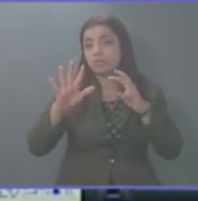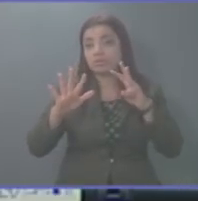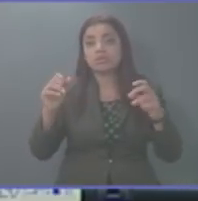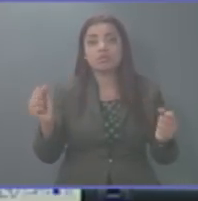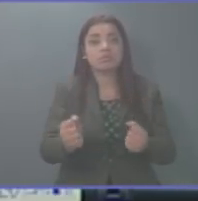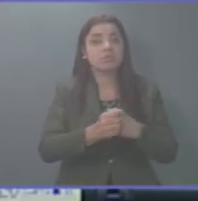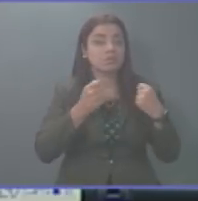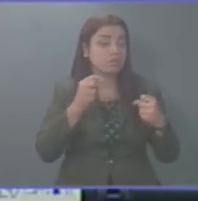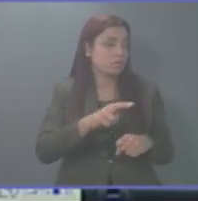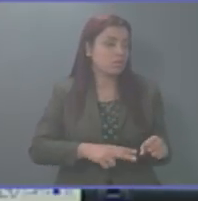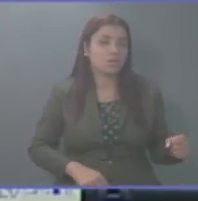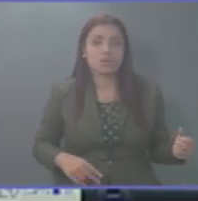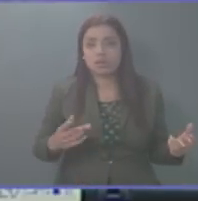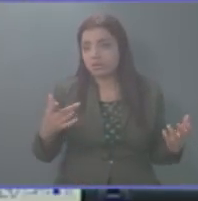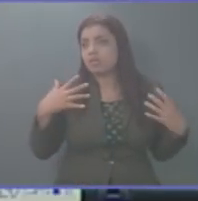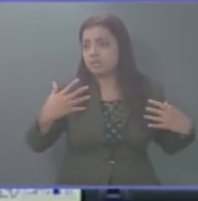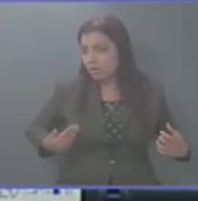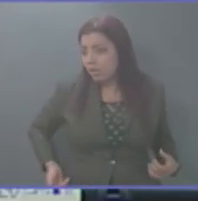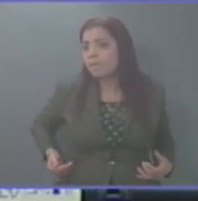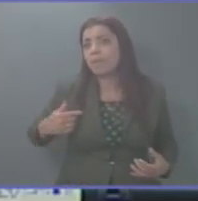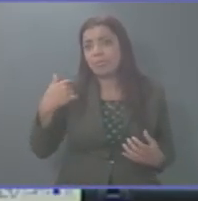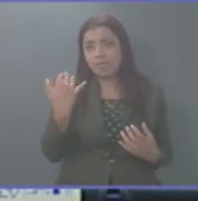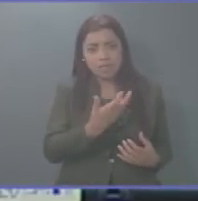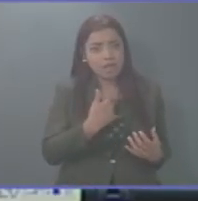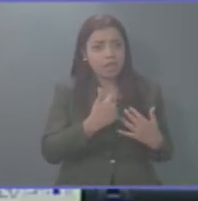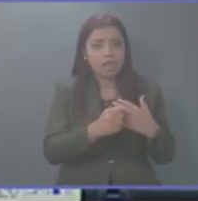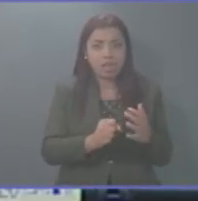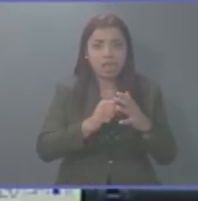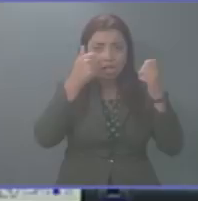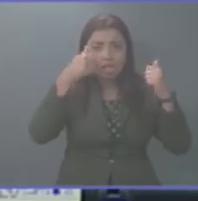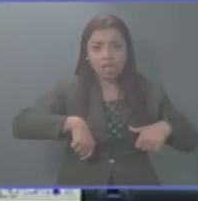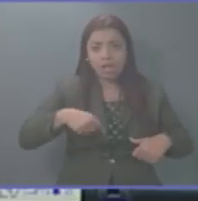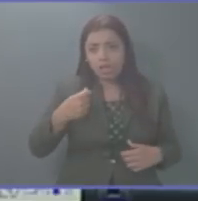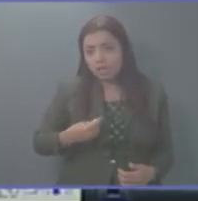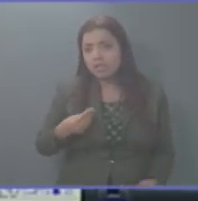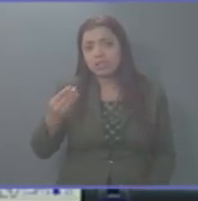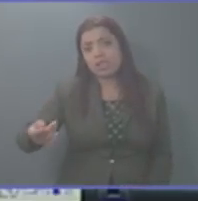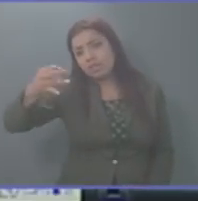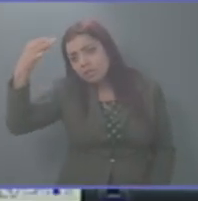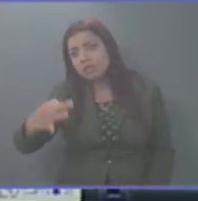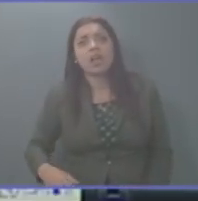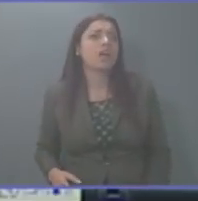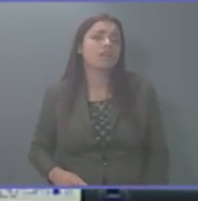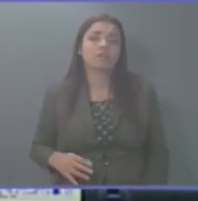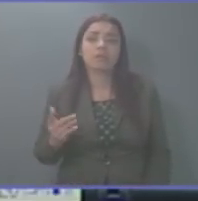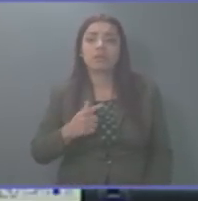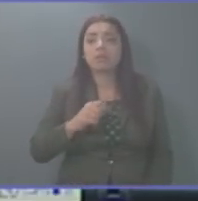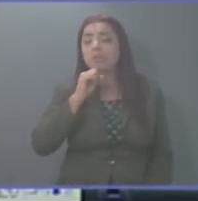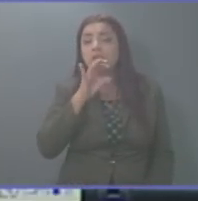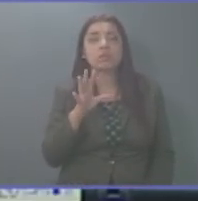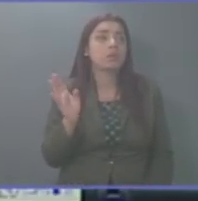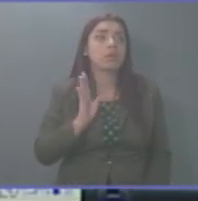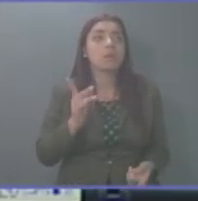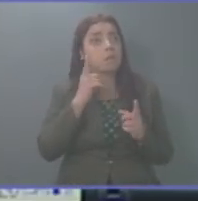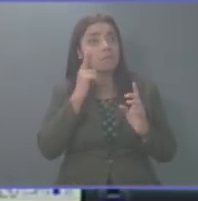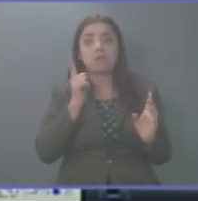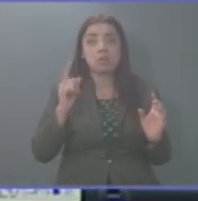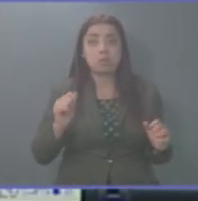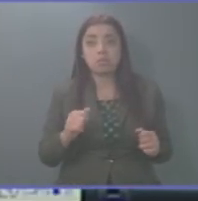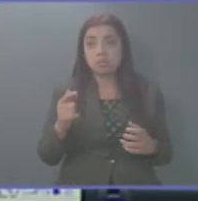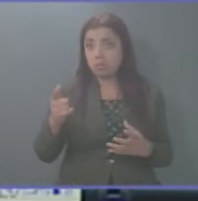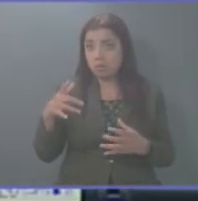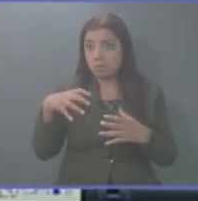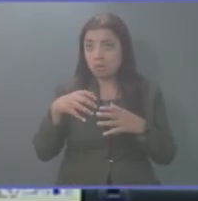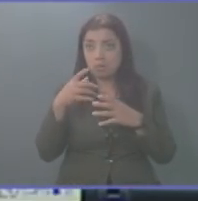el Ejecutivo y si es necesario dárselos para que haya seguridad, pues es caro. Pero no le vamos a decir, mire, no garantice la vida